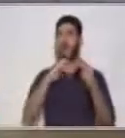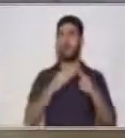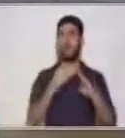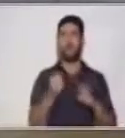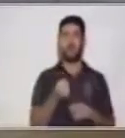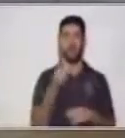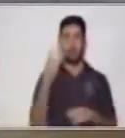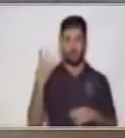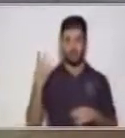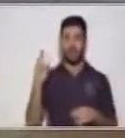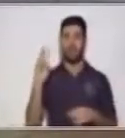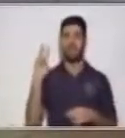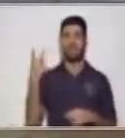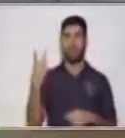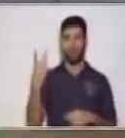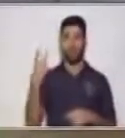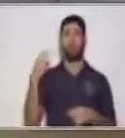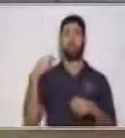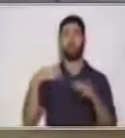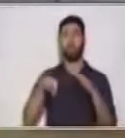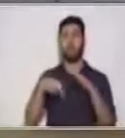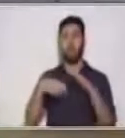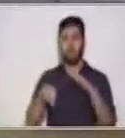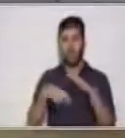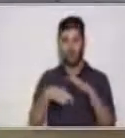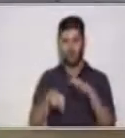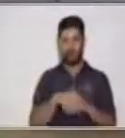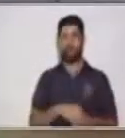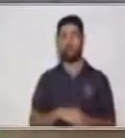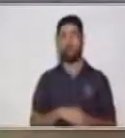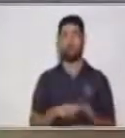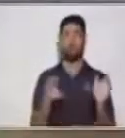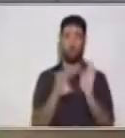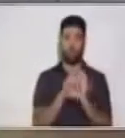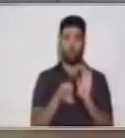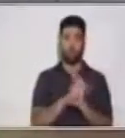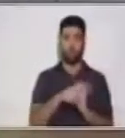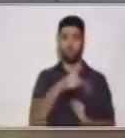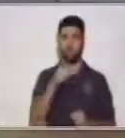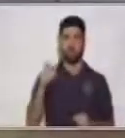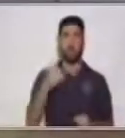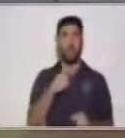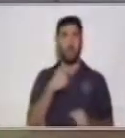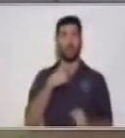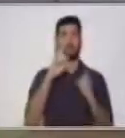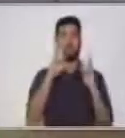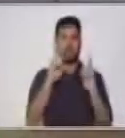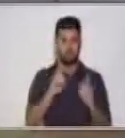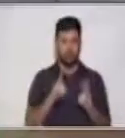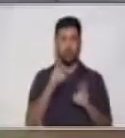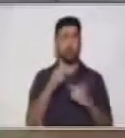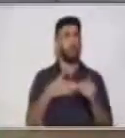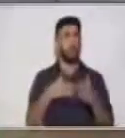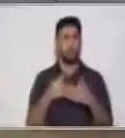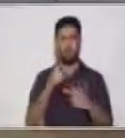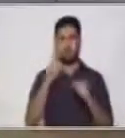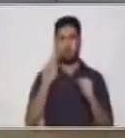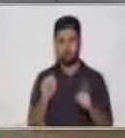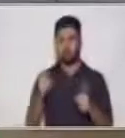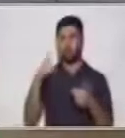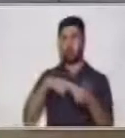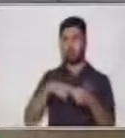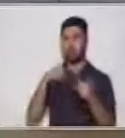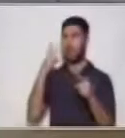de segundo primaria. Si en casa hay alguna persona con discapacidad, este tema le ayudará a ejercitar habilidades